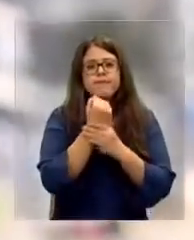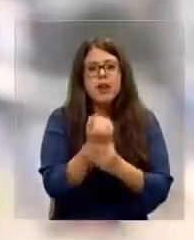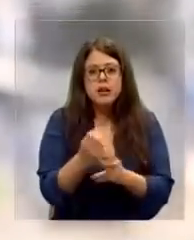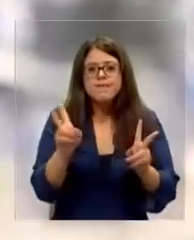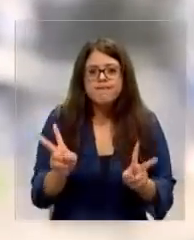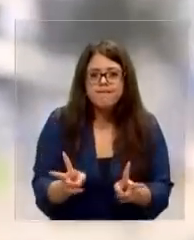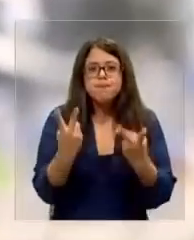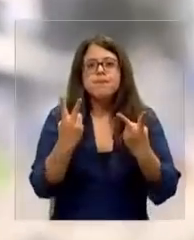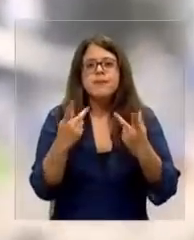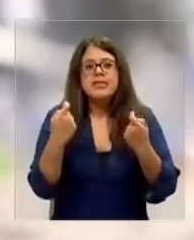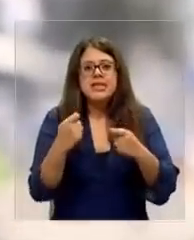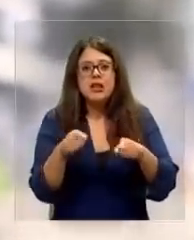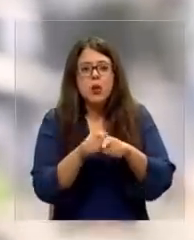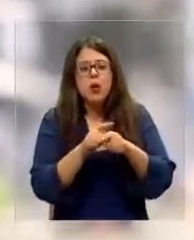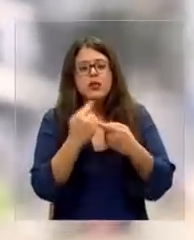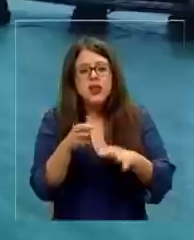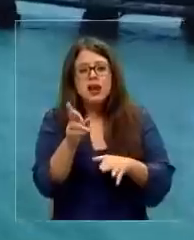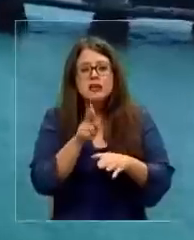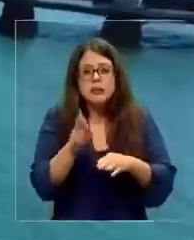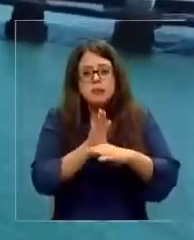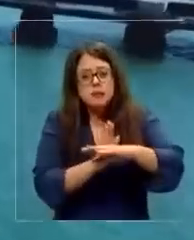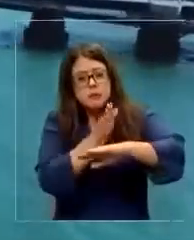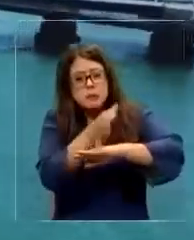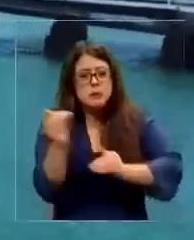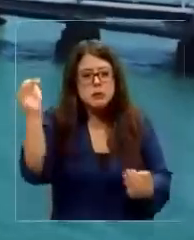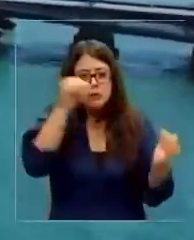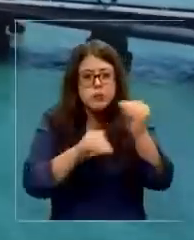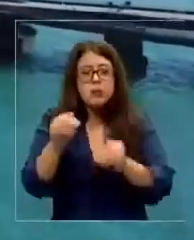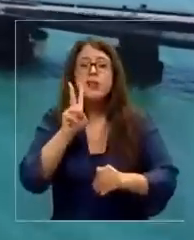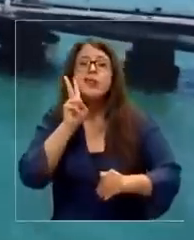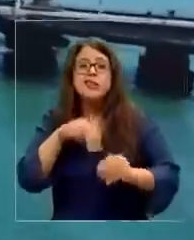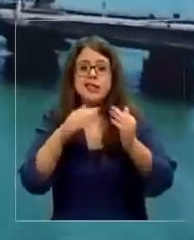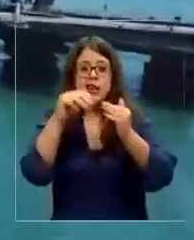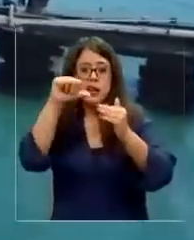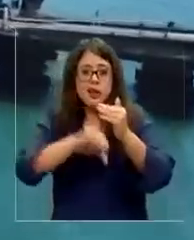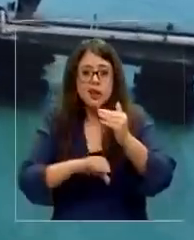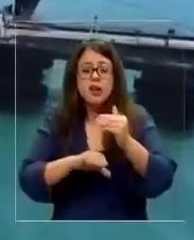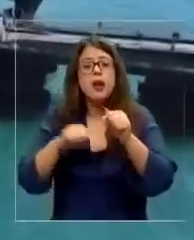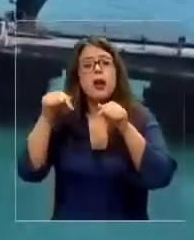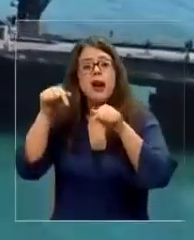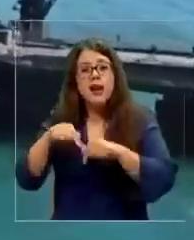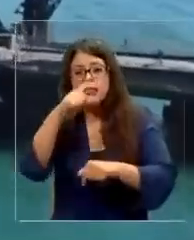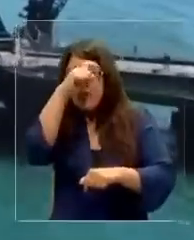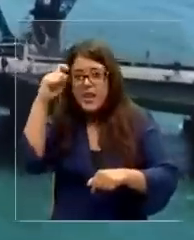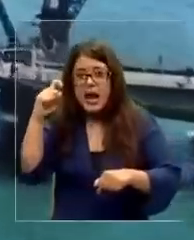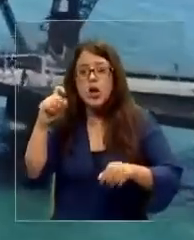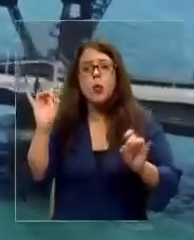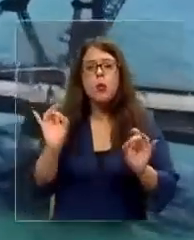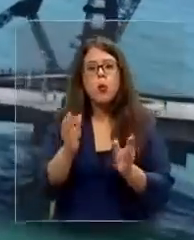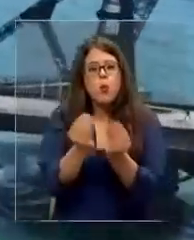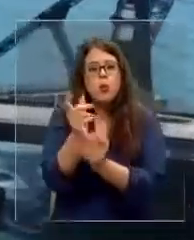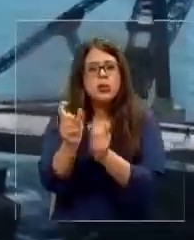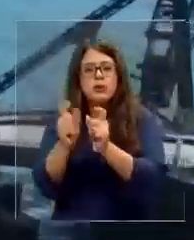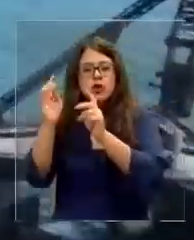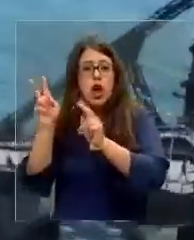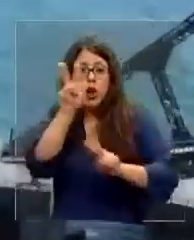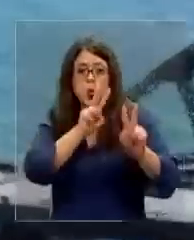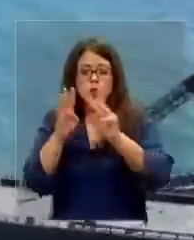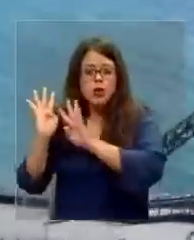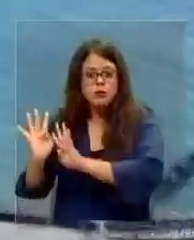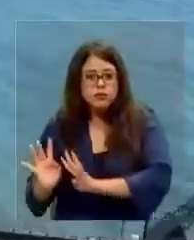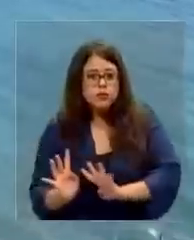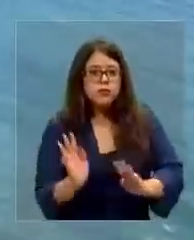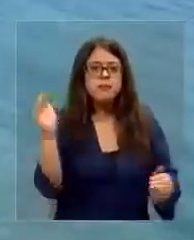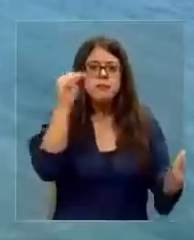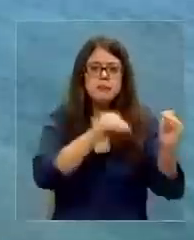estar en el agua de forma constante. Ya sin restricciones de movilidad, este verano se espera que una gran cantidad de turistas lleguen a